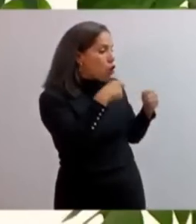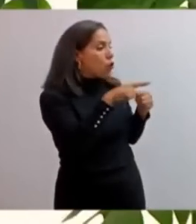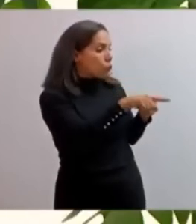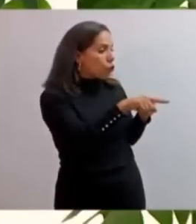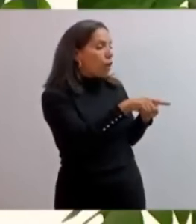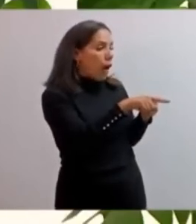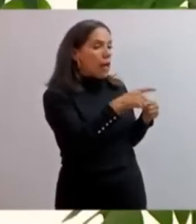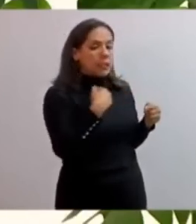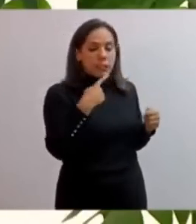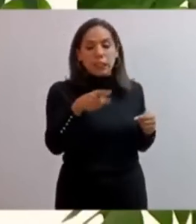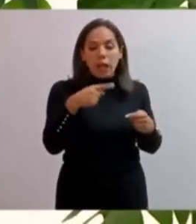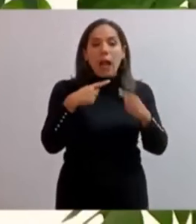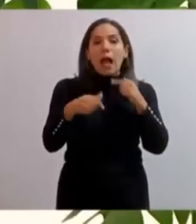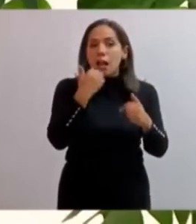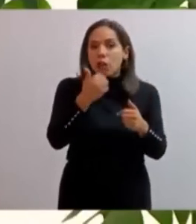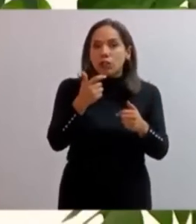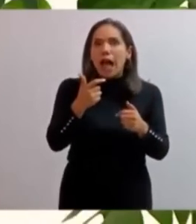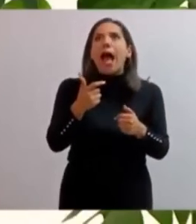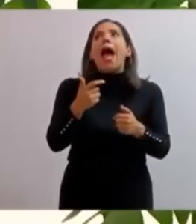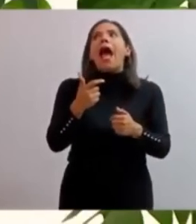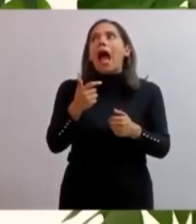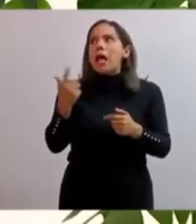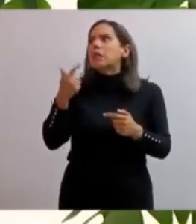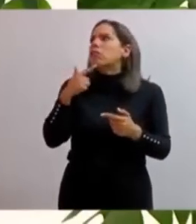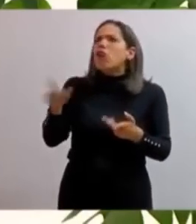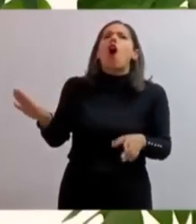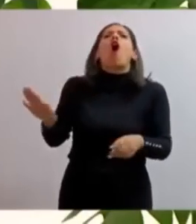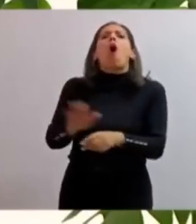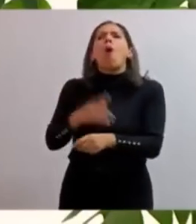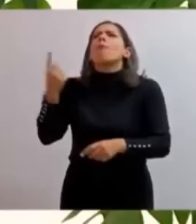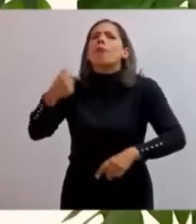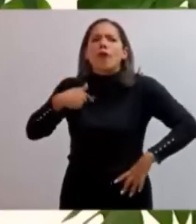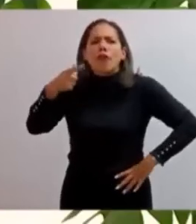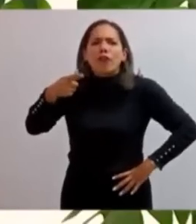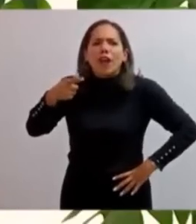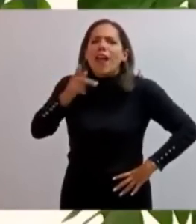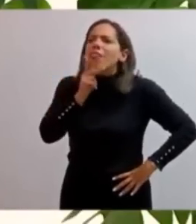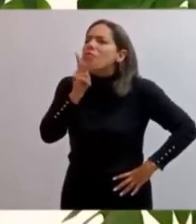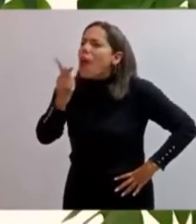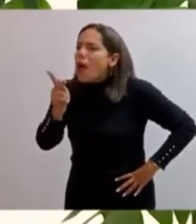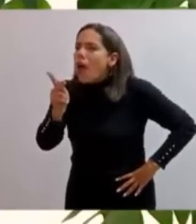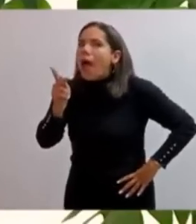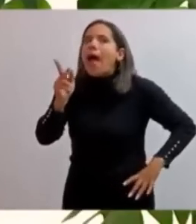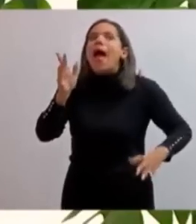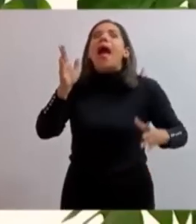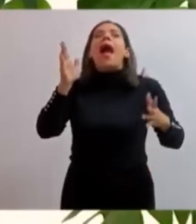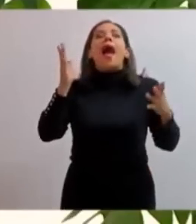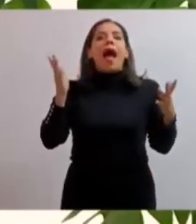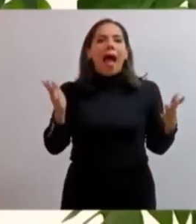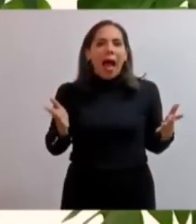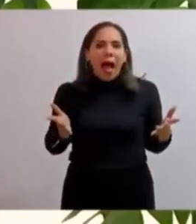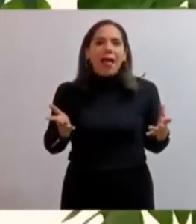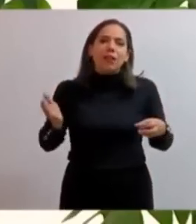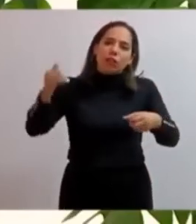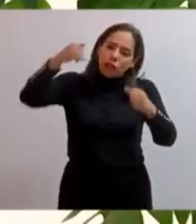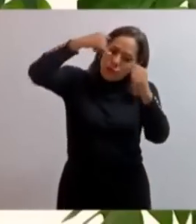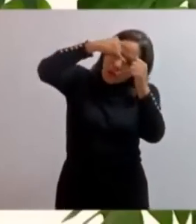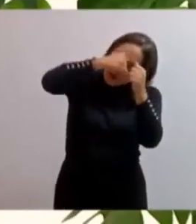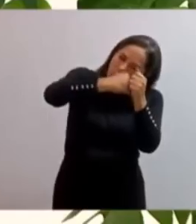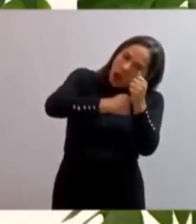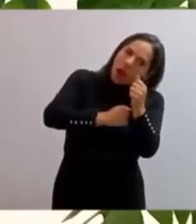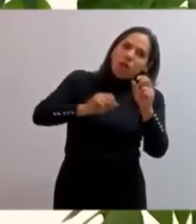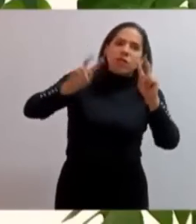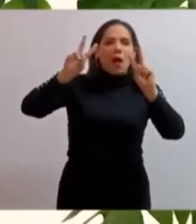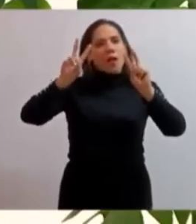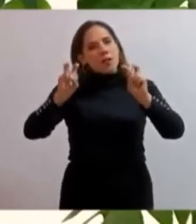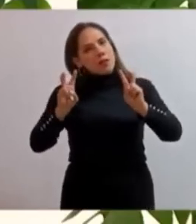examen, la razón de esas respuestas y por qué tienen que profundizar en algunos temas, lo que